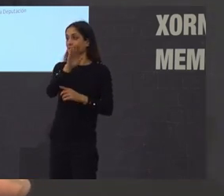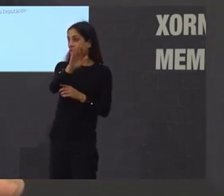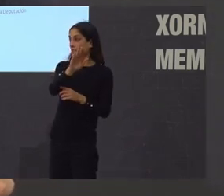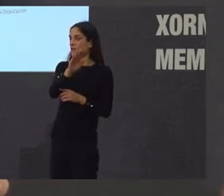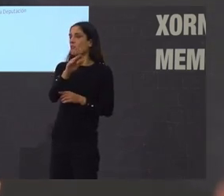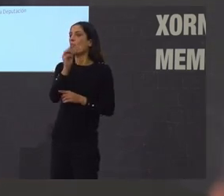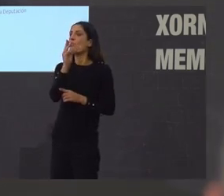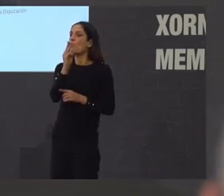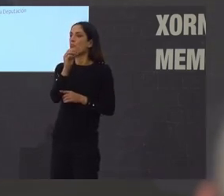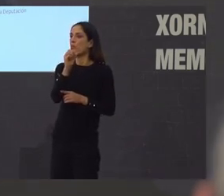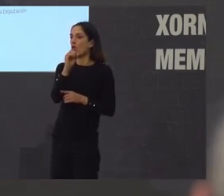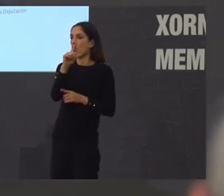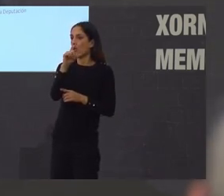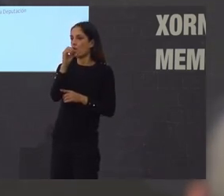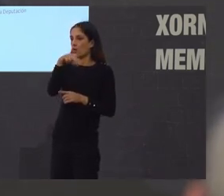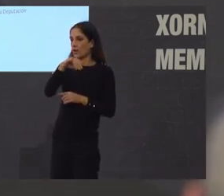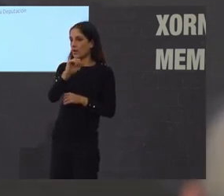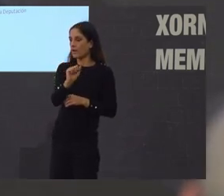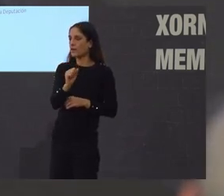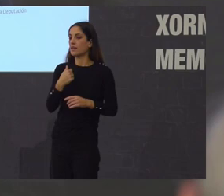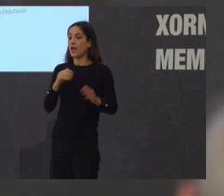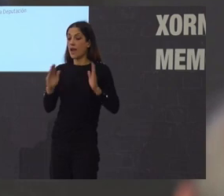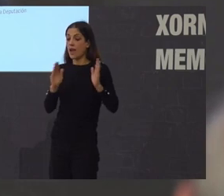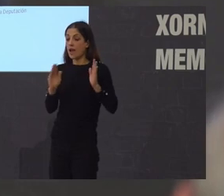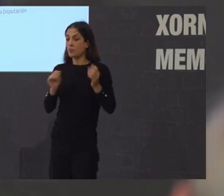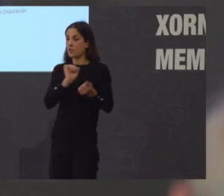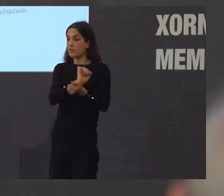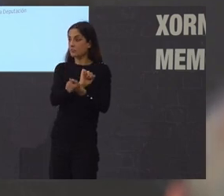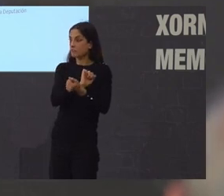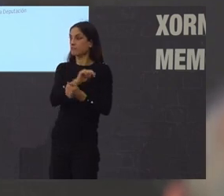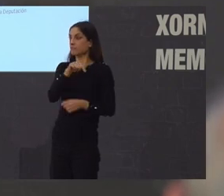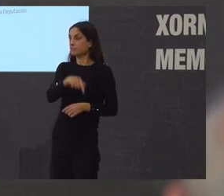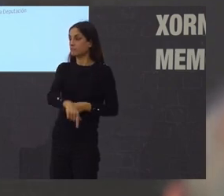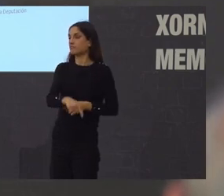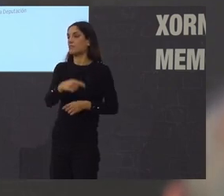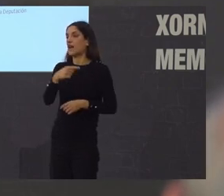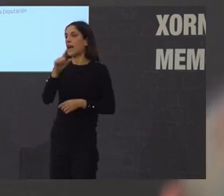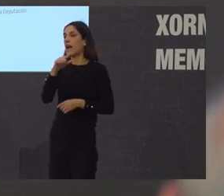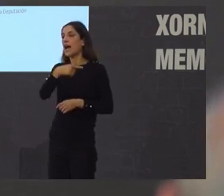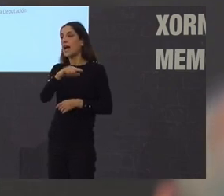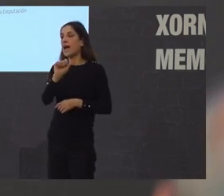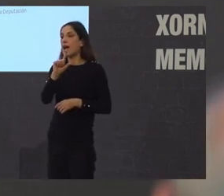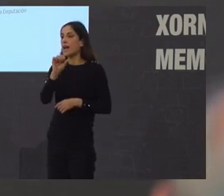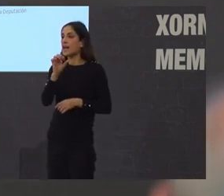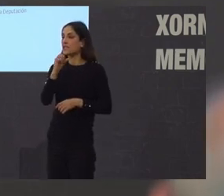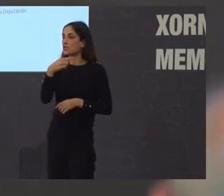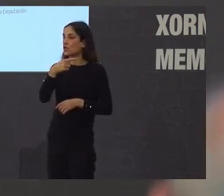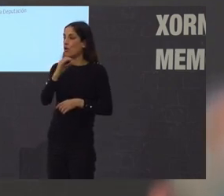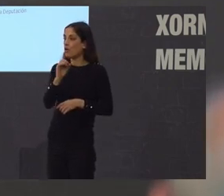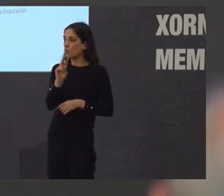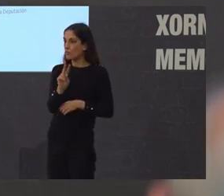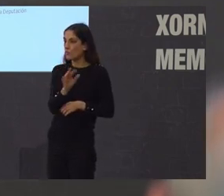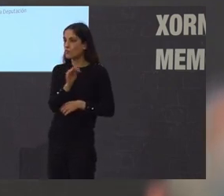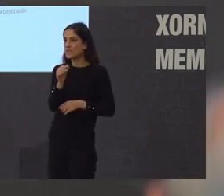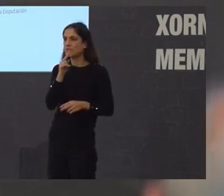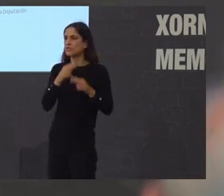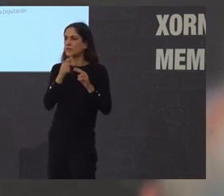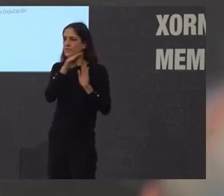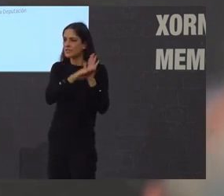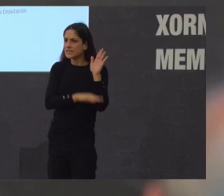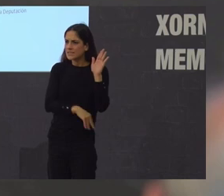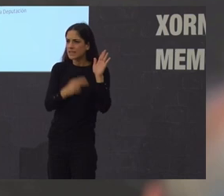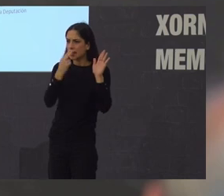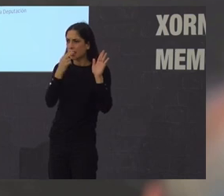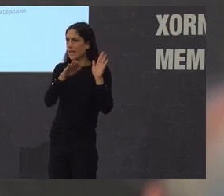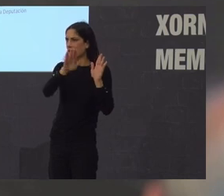durante los años del campo de concentración de Plaszów y del campo, la historia de la lista de Schindler, el campo de concentración de